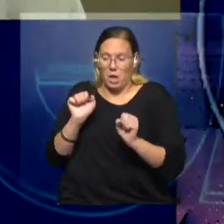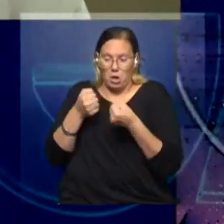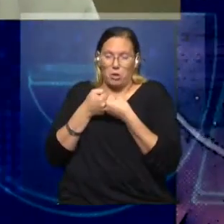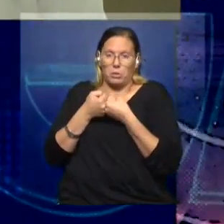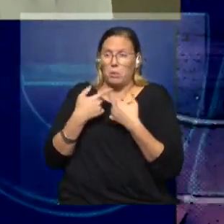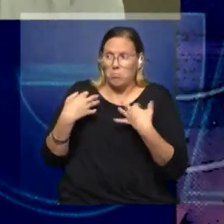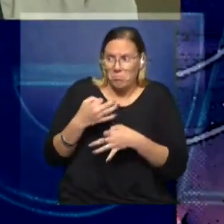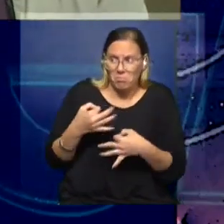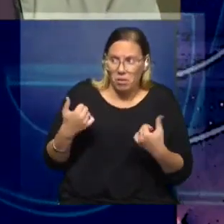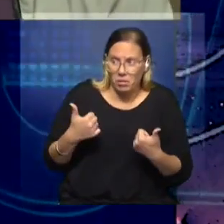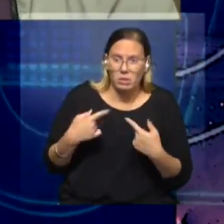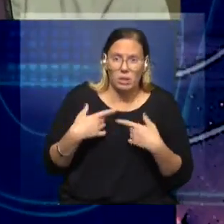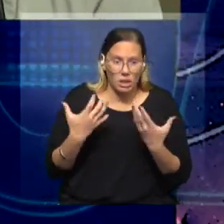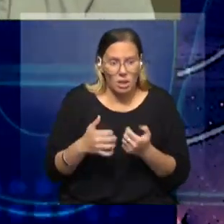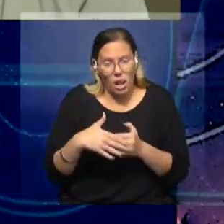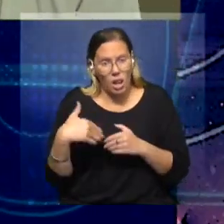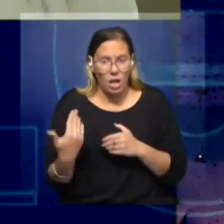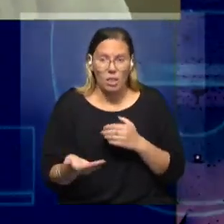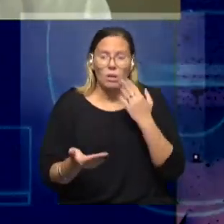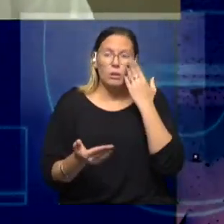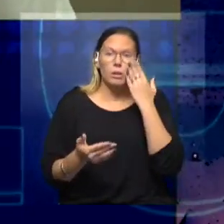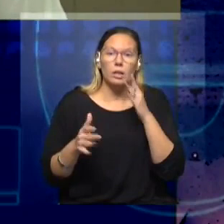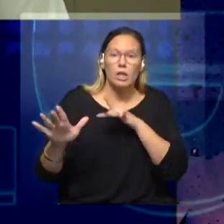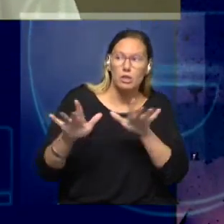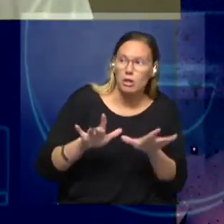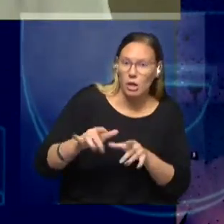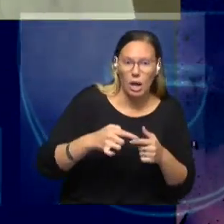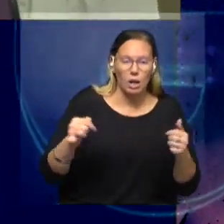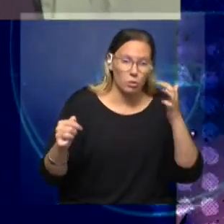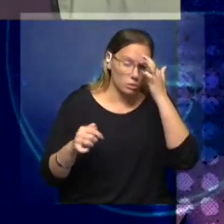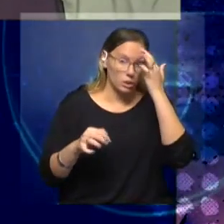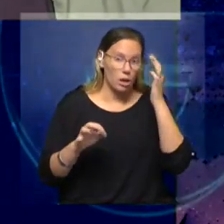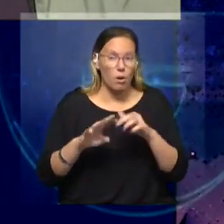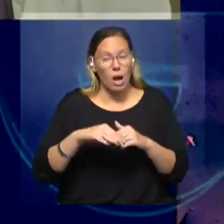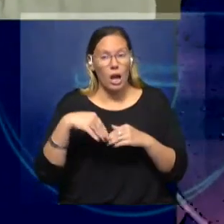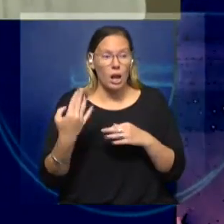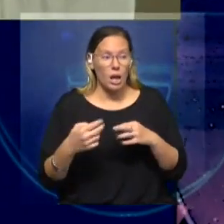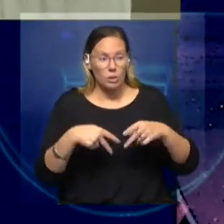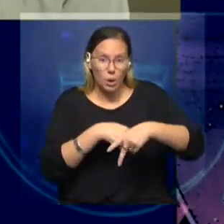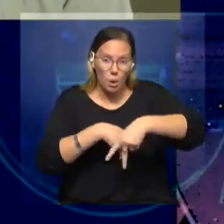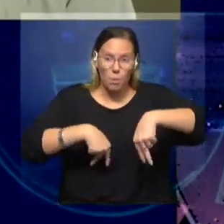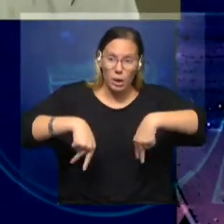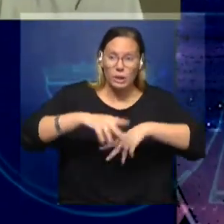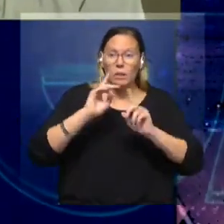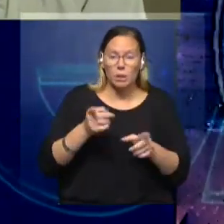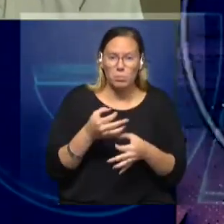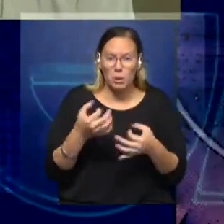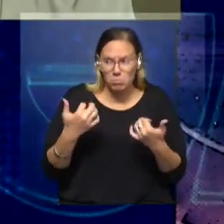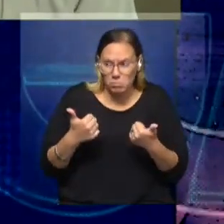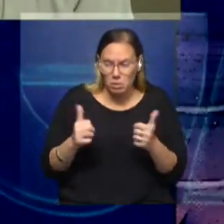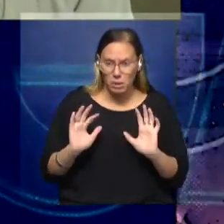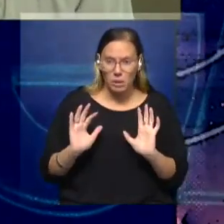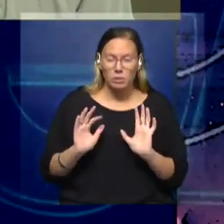parece perfecto. Y si quiere estar ahí al lado y tocar la escenografía o ponerse al lado de los bailarines, me parece como perfecto y válido,